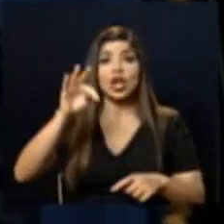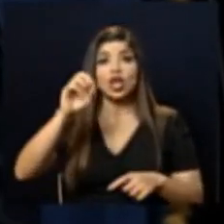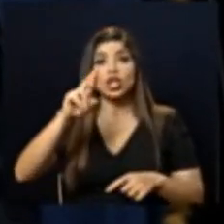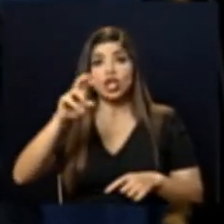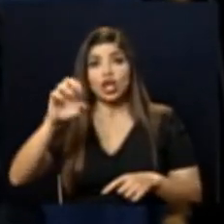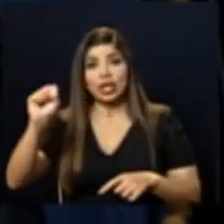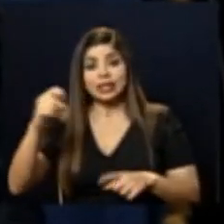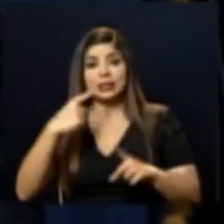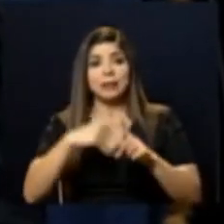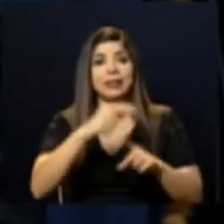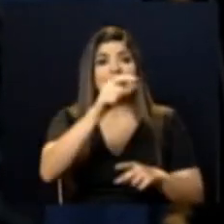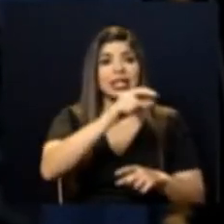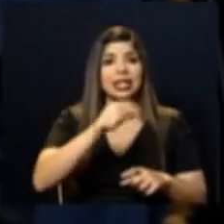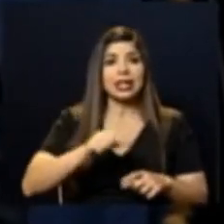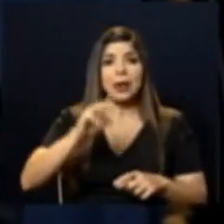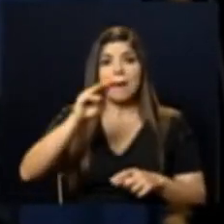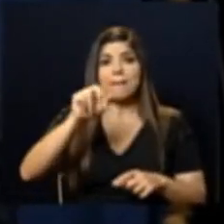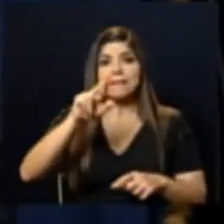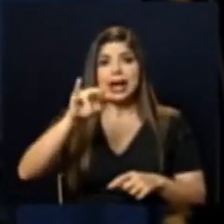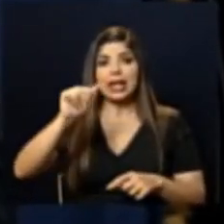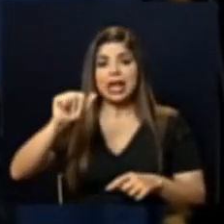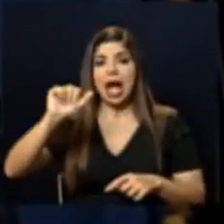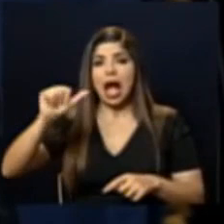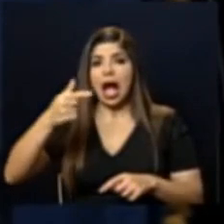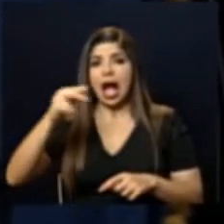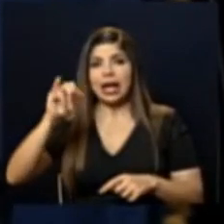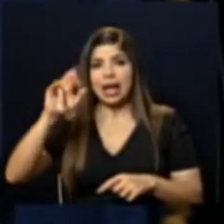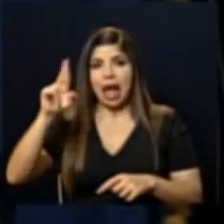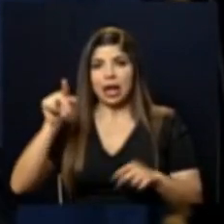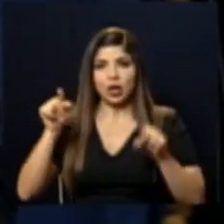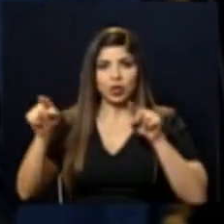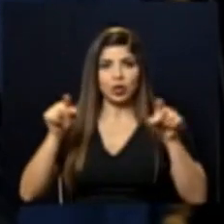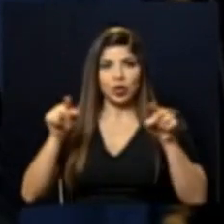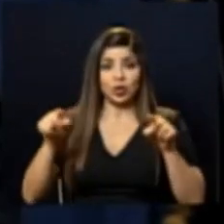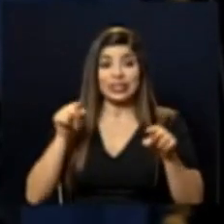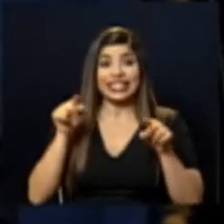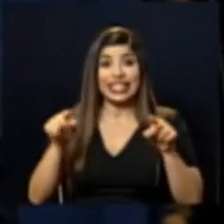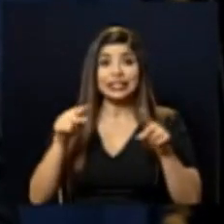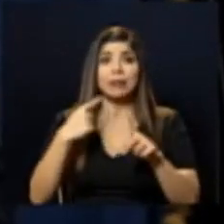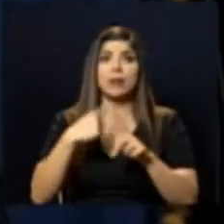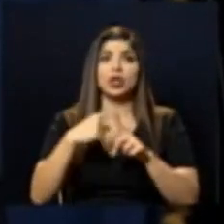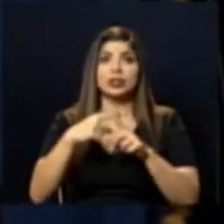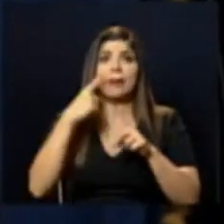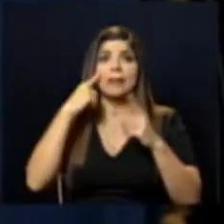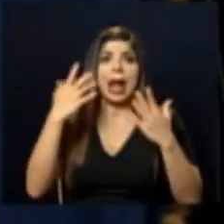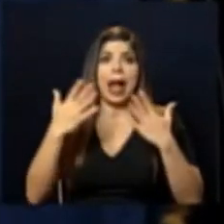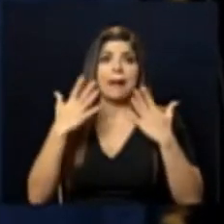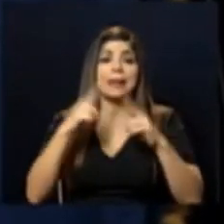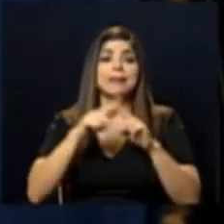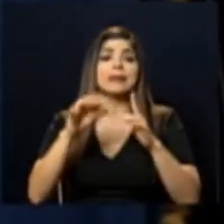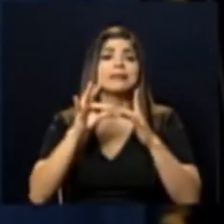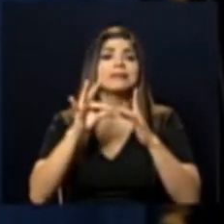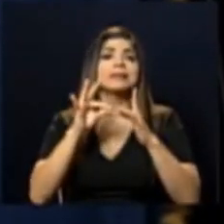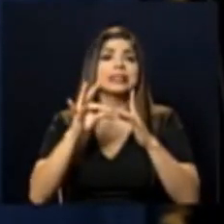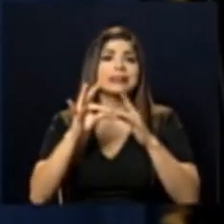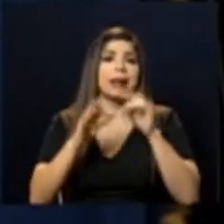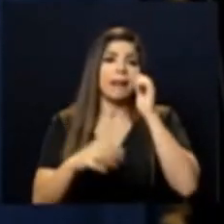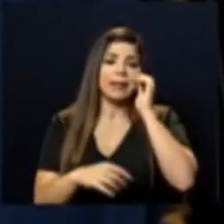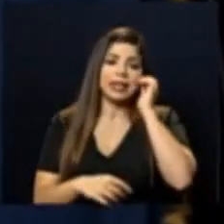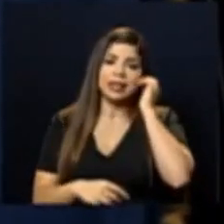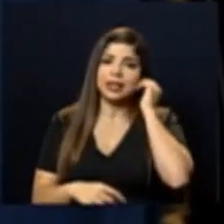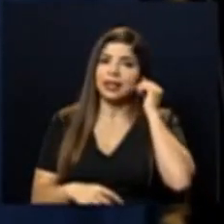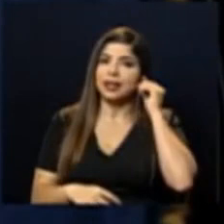del río María Aguilar. Esto será positivo para el ambiente, pero sobre todo